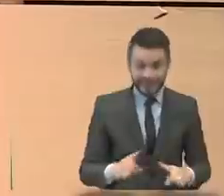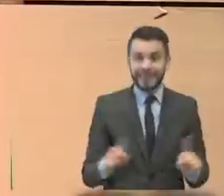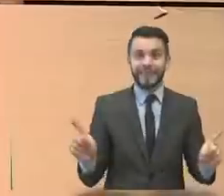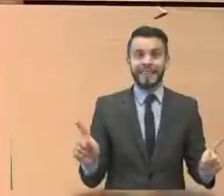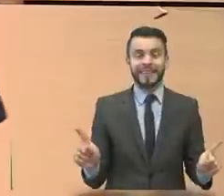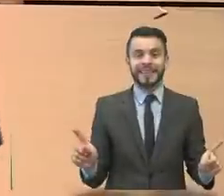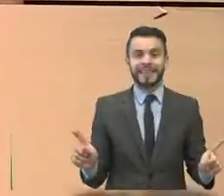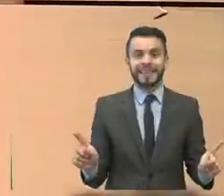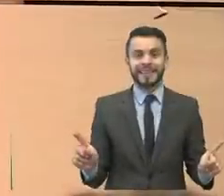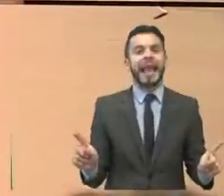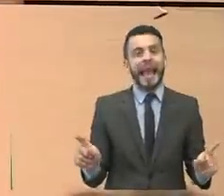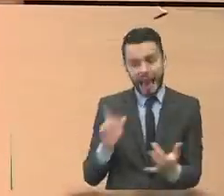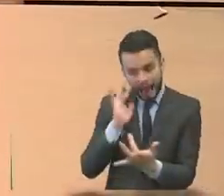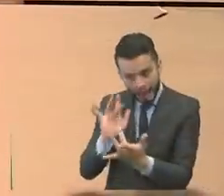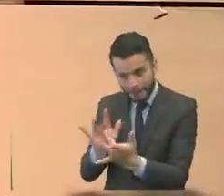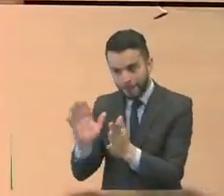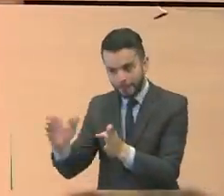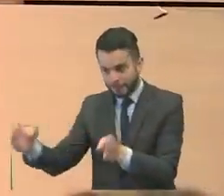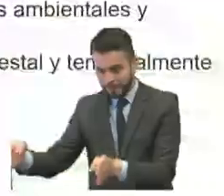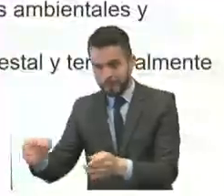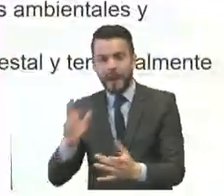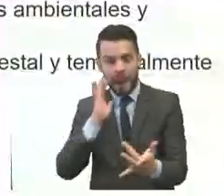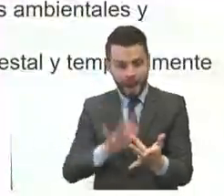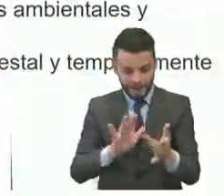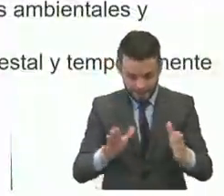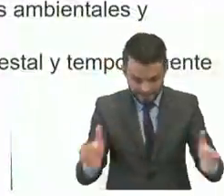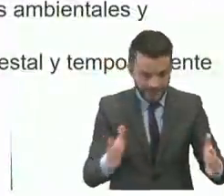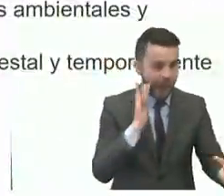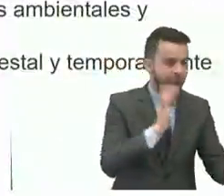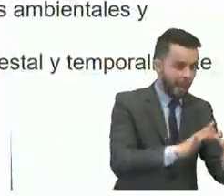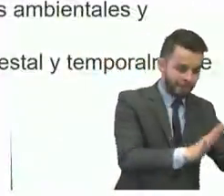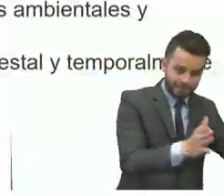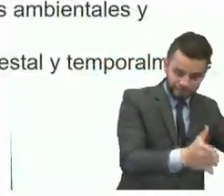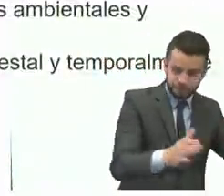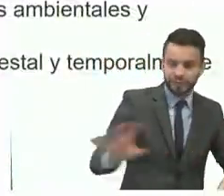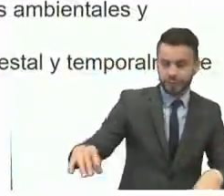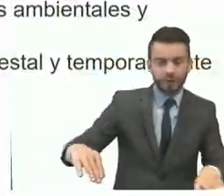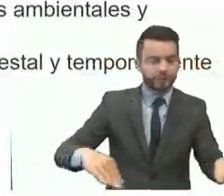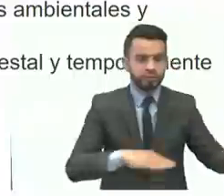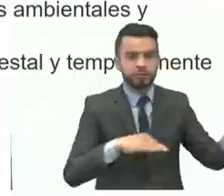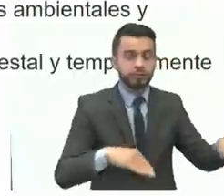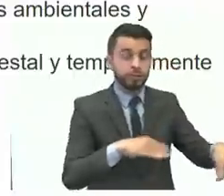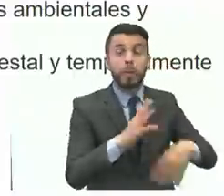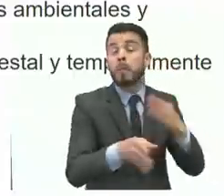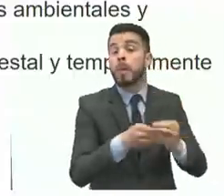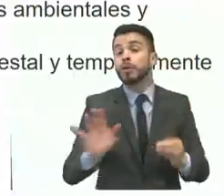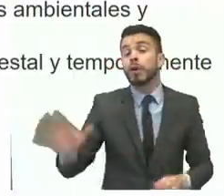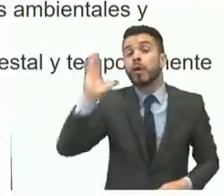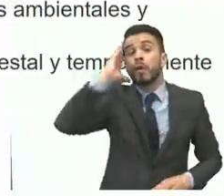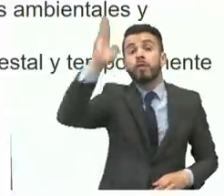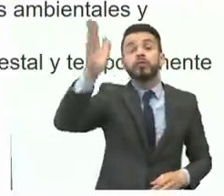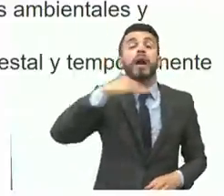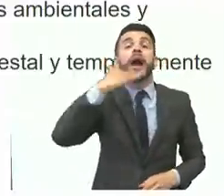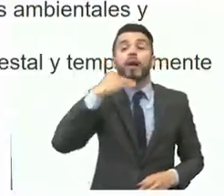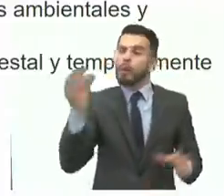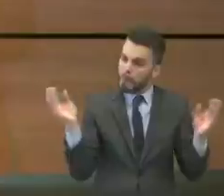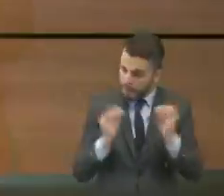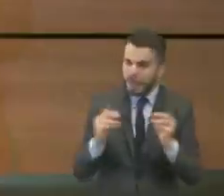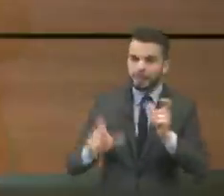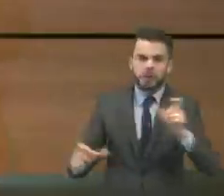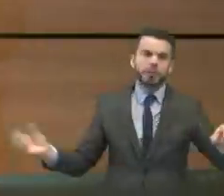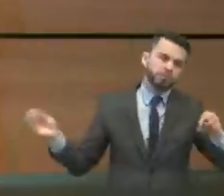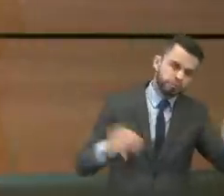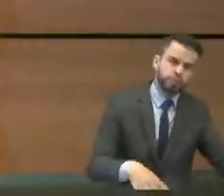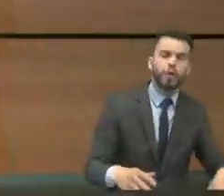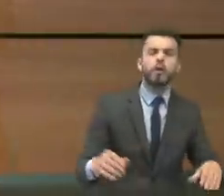corredor. Entonces nos vamos a adaptar a esa demanda y vamos a diseñarlo para que soporte la capacidad de carga futura, no solo la presente,